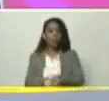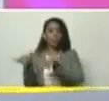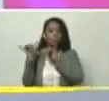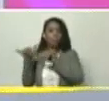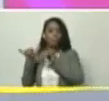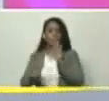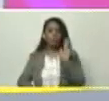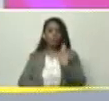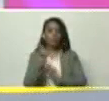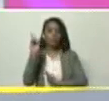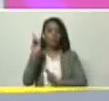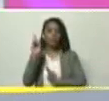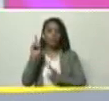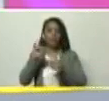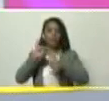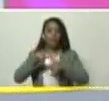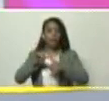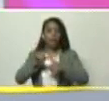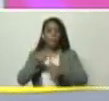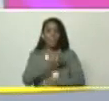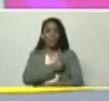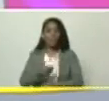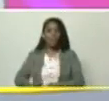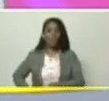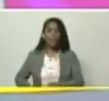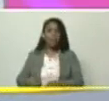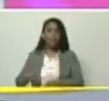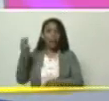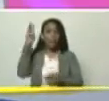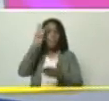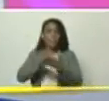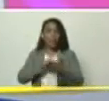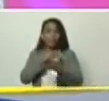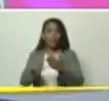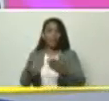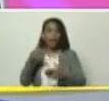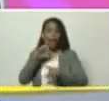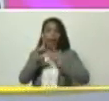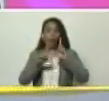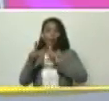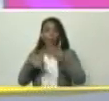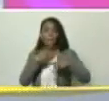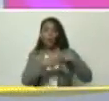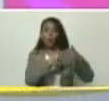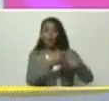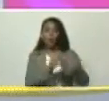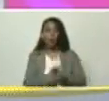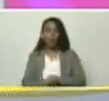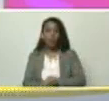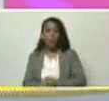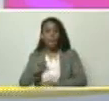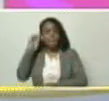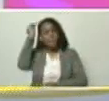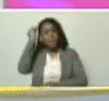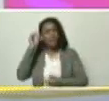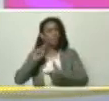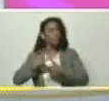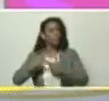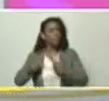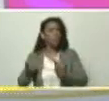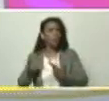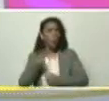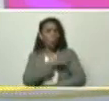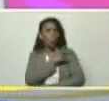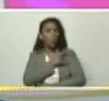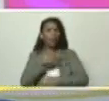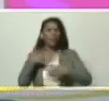el desarrollo de las ingenierías, presidente, y de las matemáticas, que es el lenguaje de la producción. Pensar entonces en